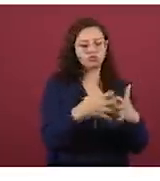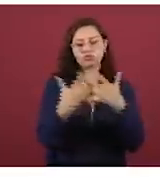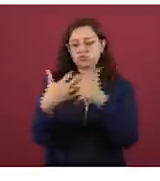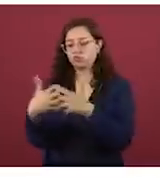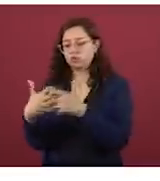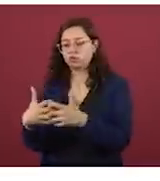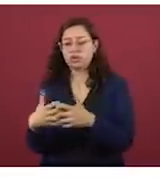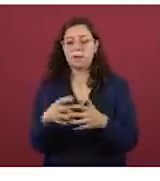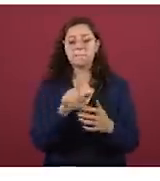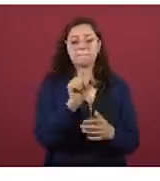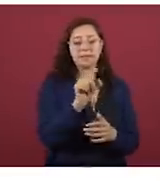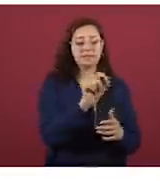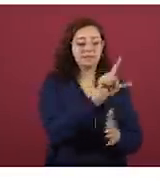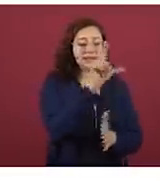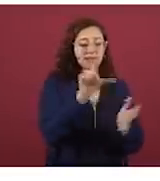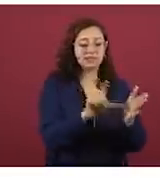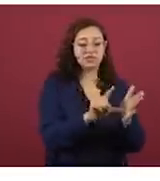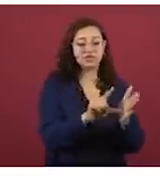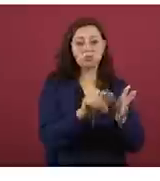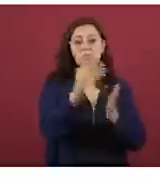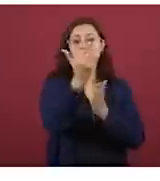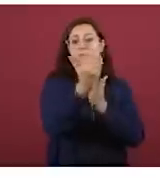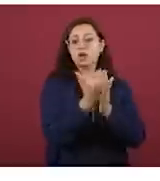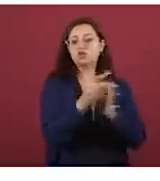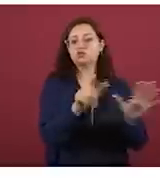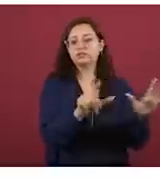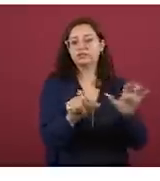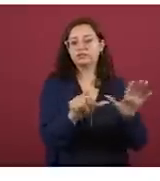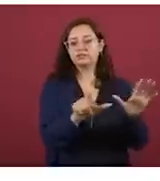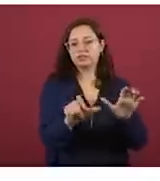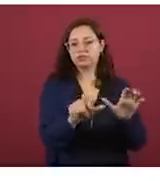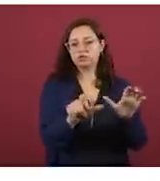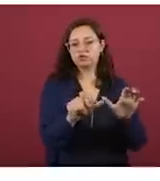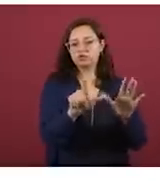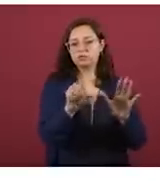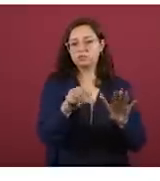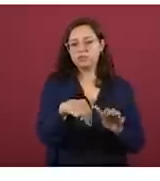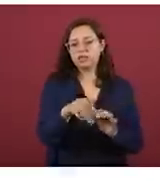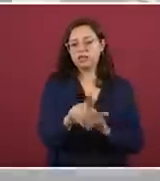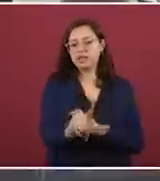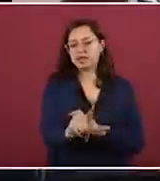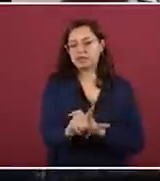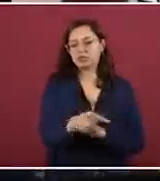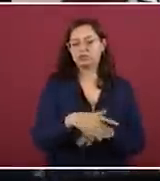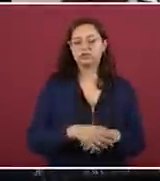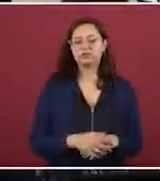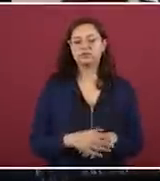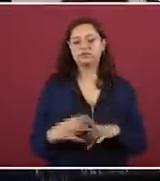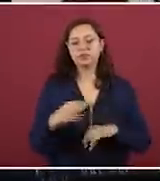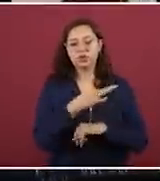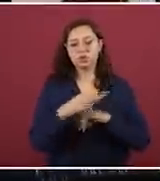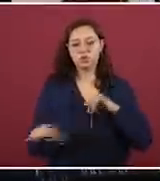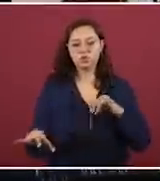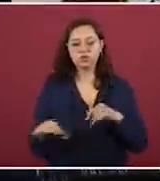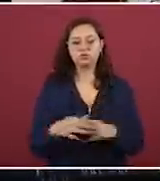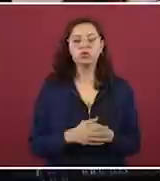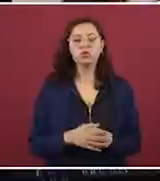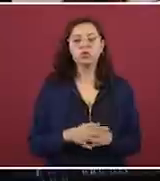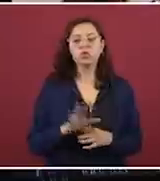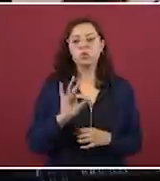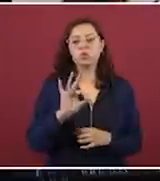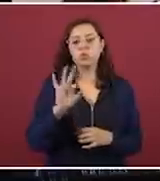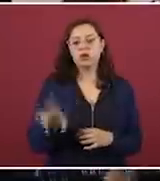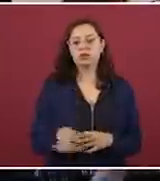mililitros de menos por cada 20 litros de la prueba. Y el que sigue, que ya cerramos, son las 41.